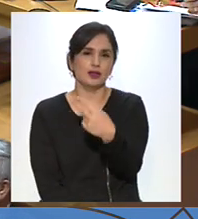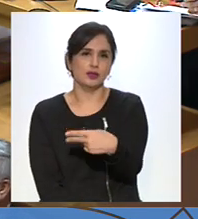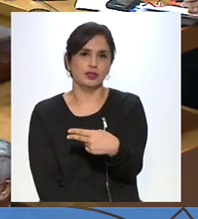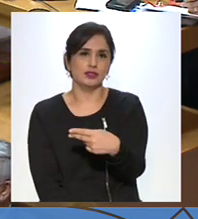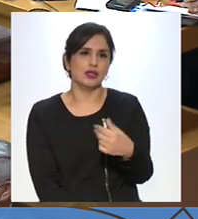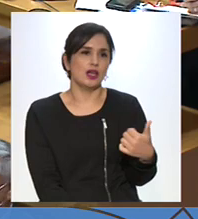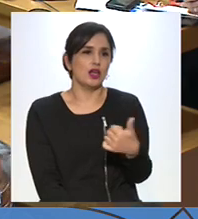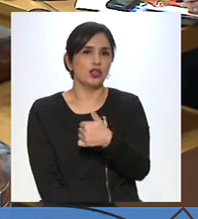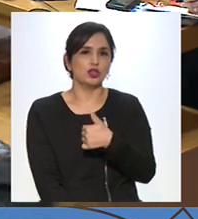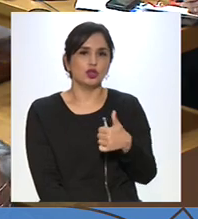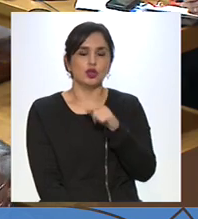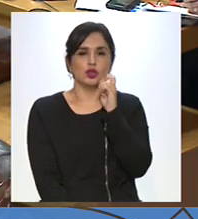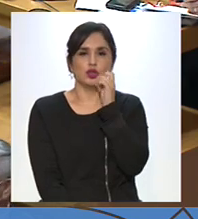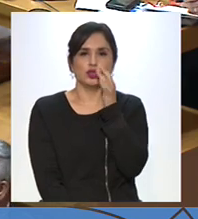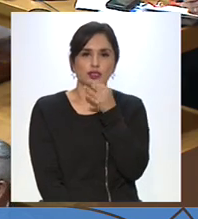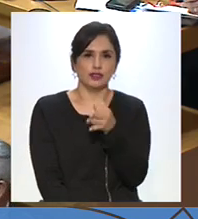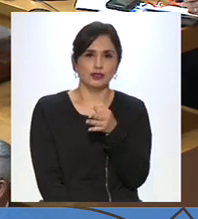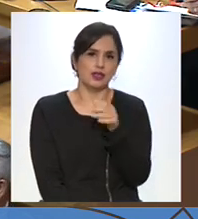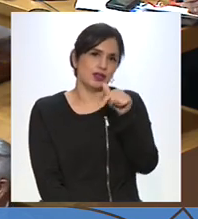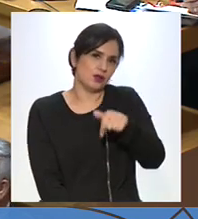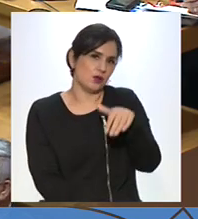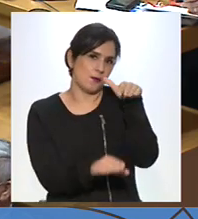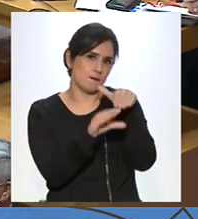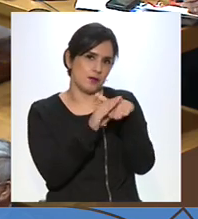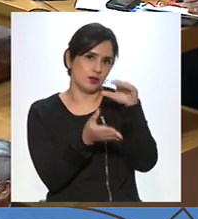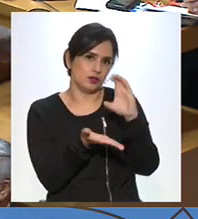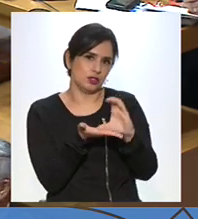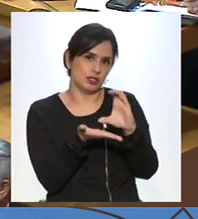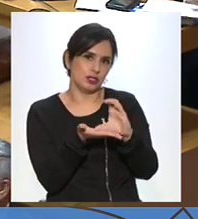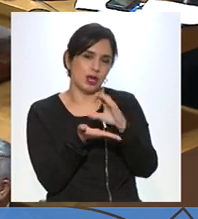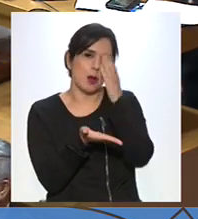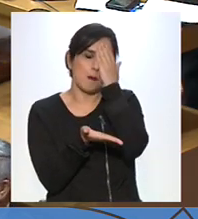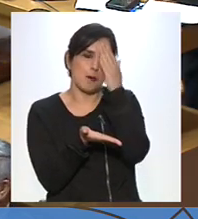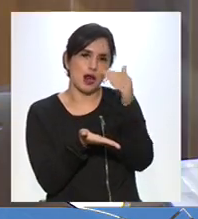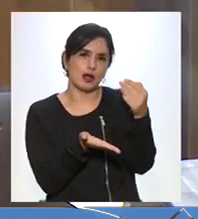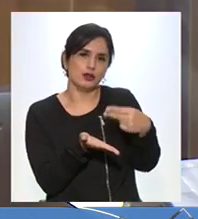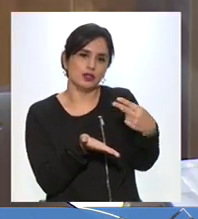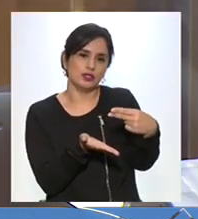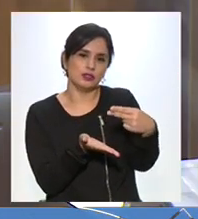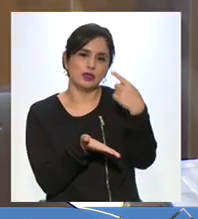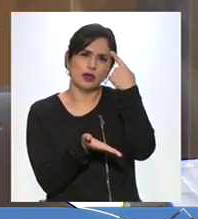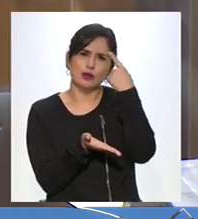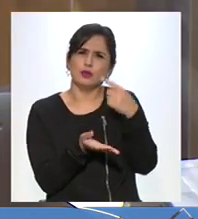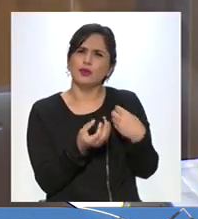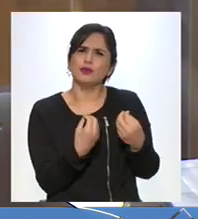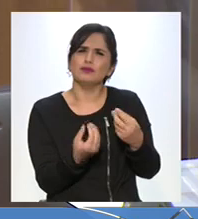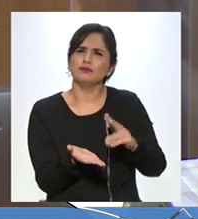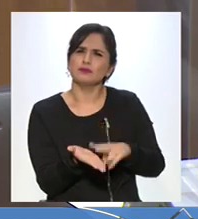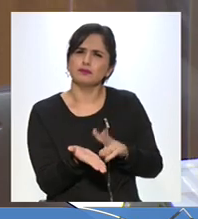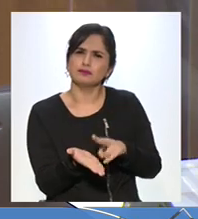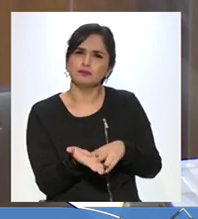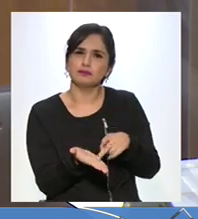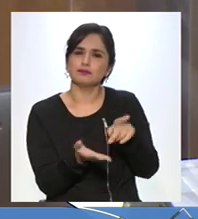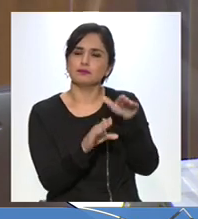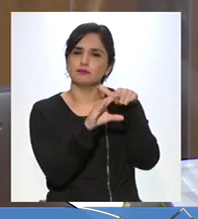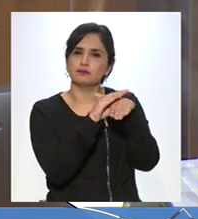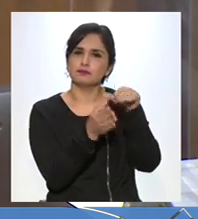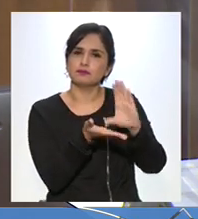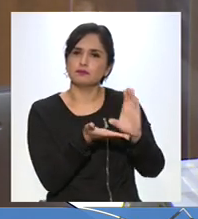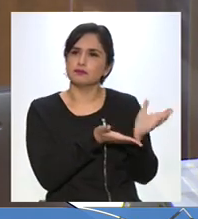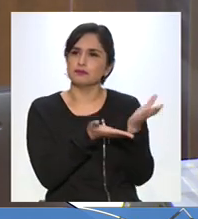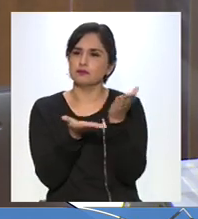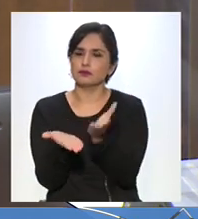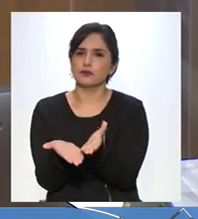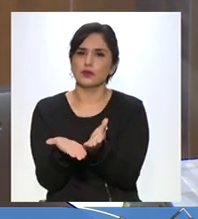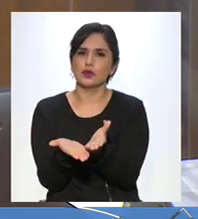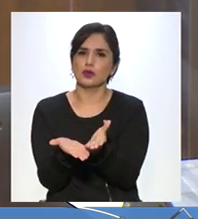día el Banco Central porta malas noticias, pero ¿qué es la realidad? El Banco pone